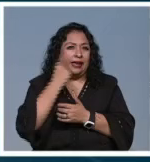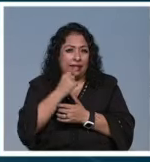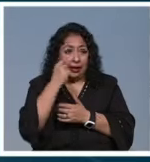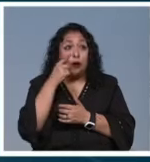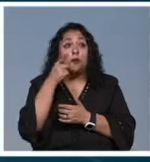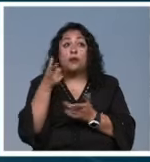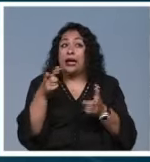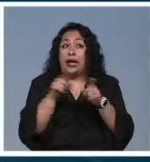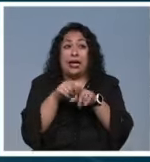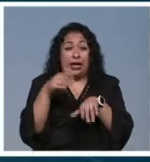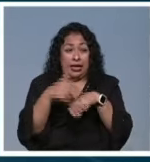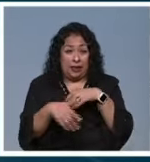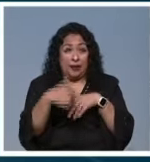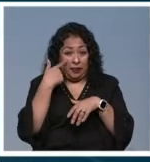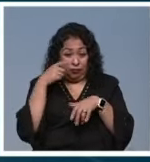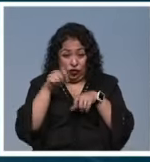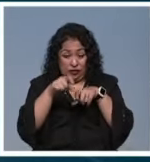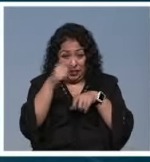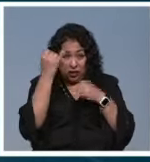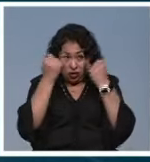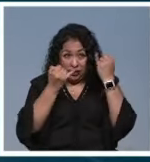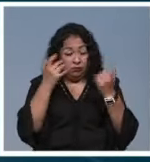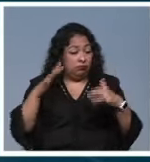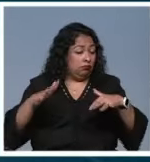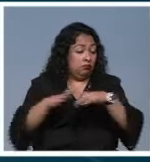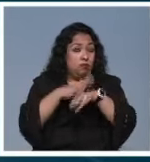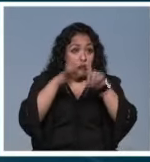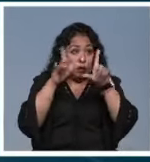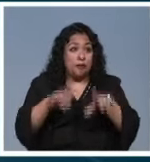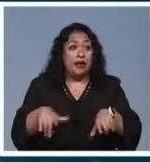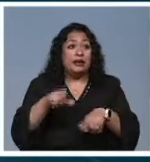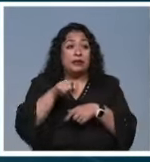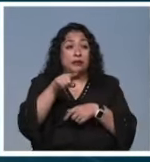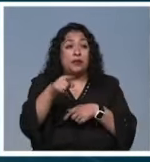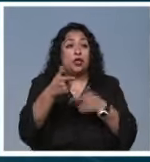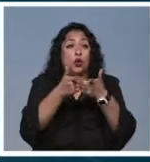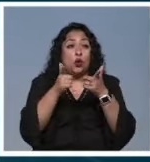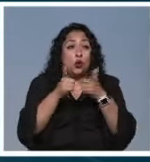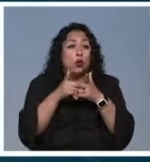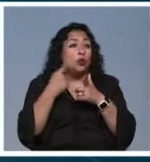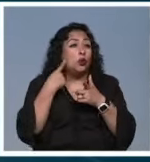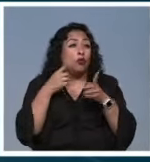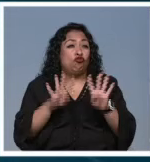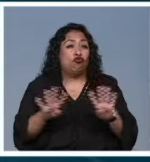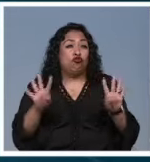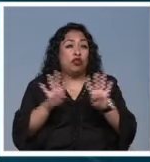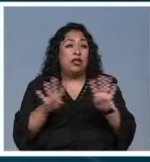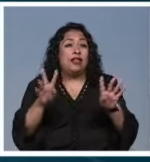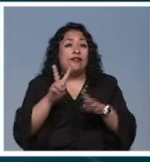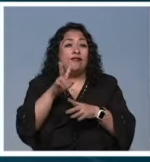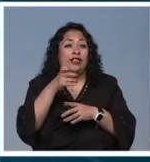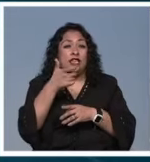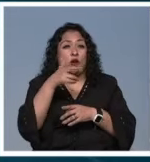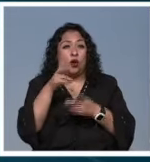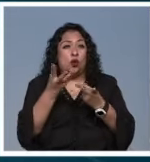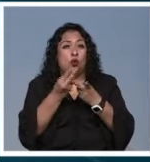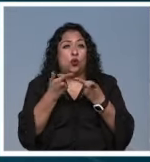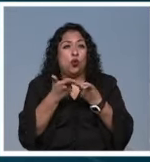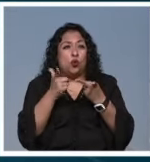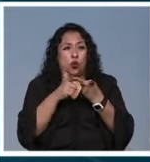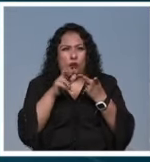concluir y reafirmar que los semilleros creativos son una revolución de paz, el semillero Banda Sinfónica Comunitaria Villas de Guadiana, junto con la